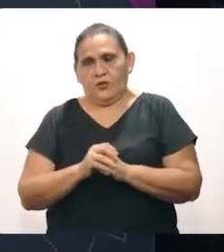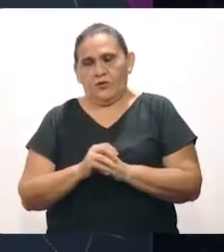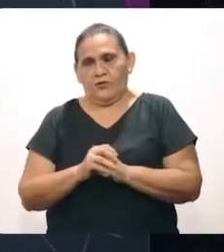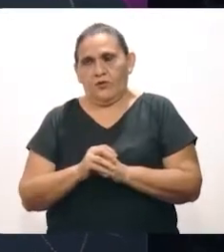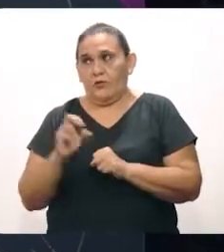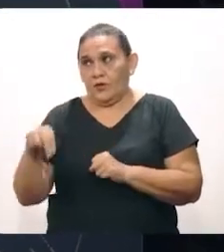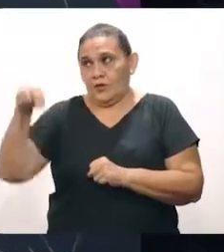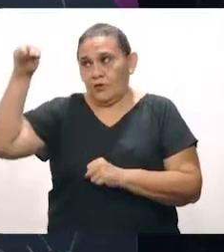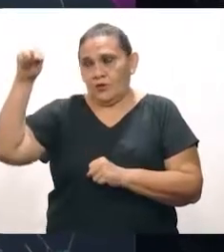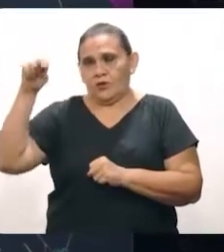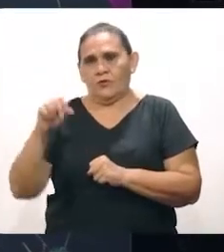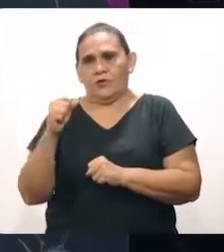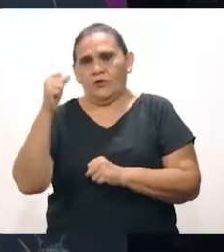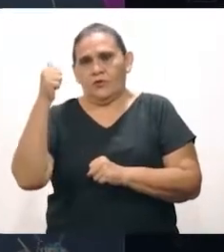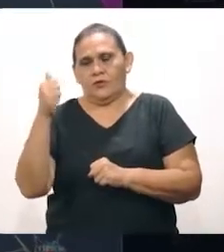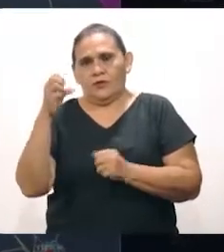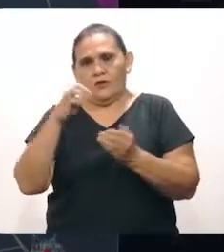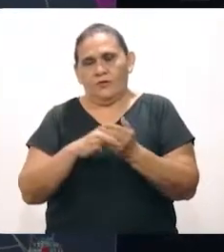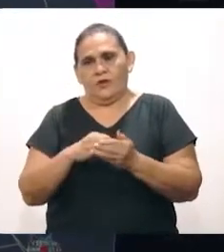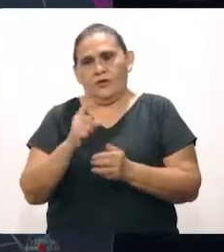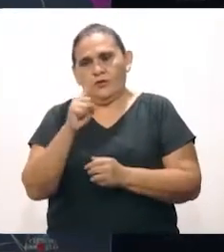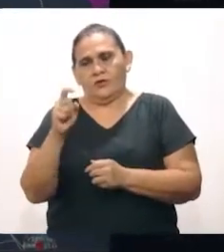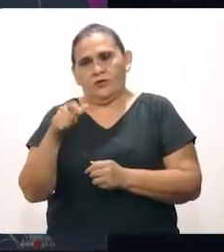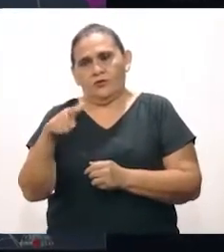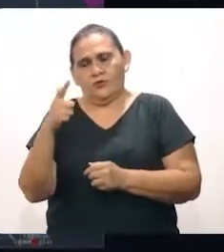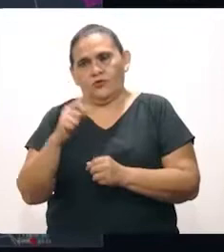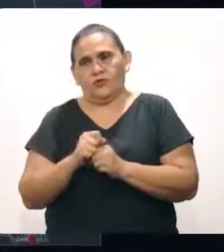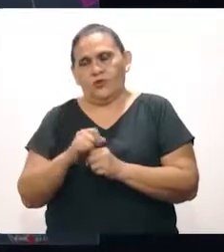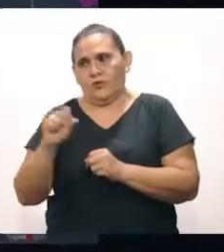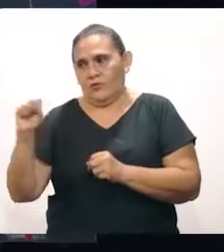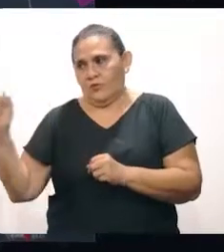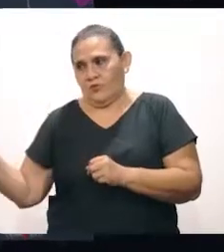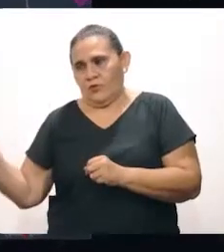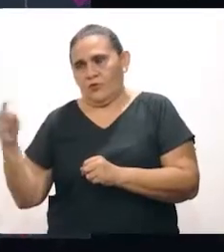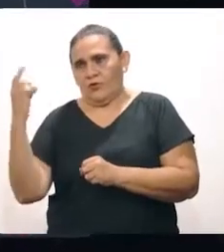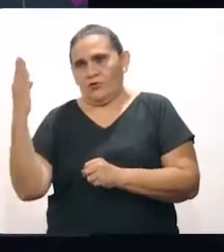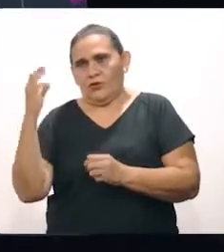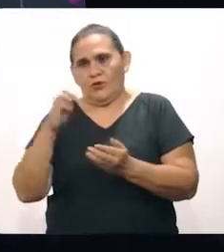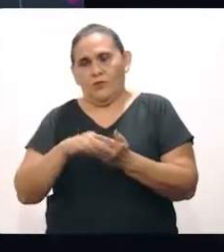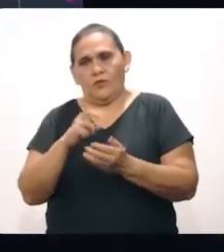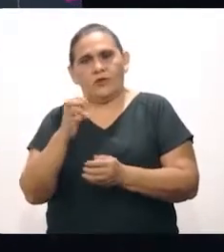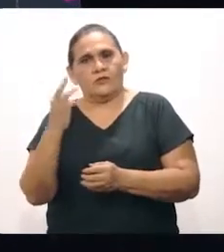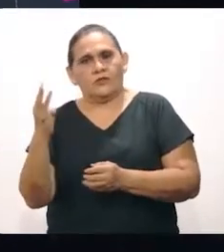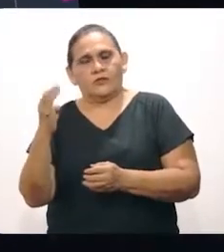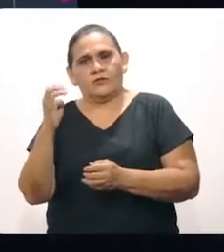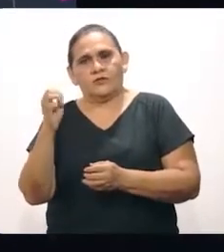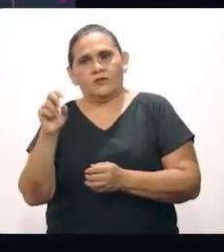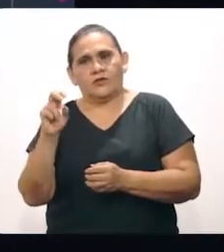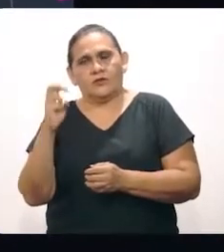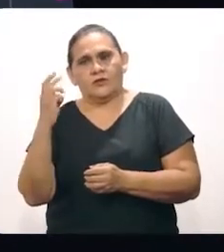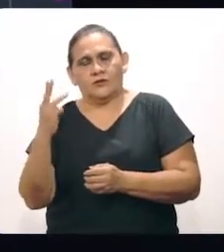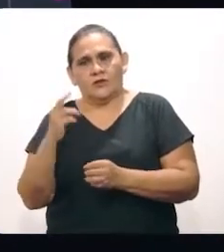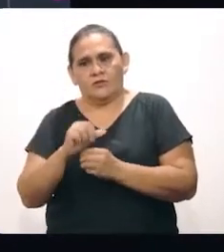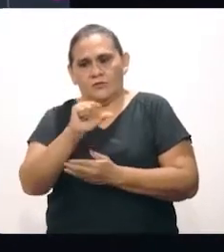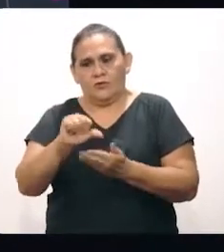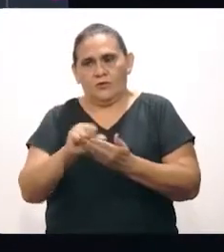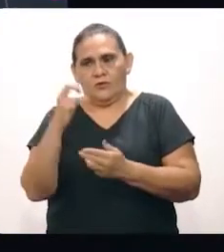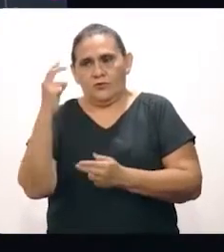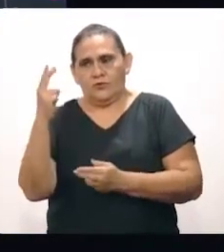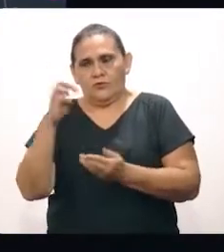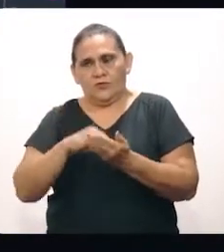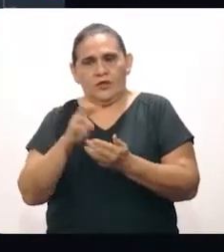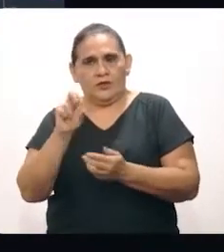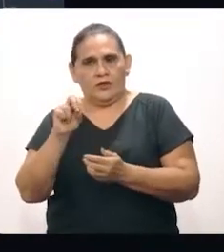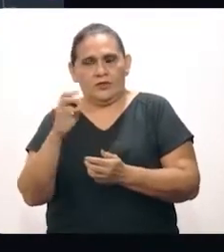viven en la zona norte 6.112, en la zona oriente 5.733, en la zona centro